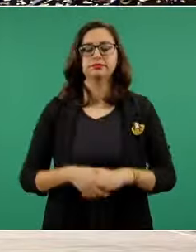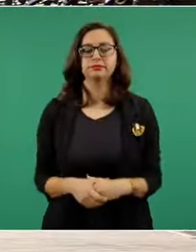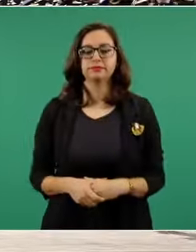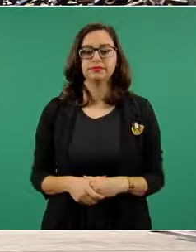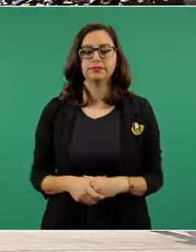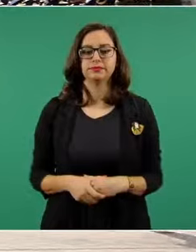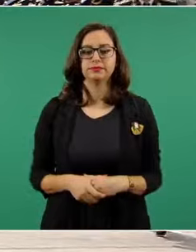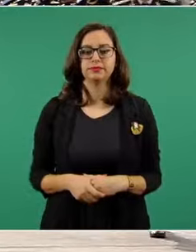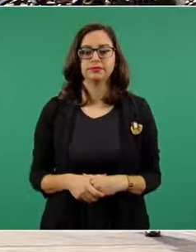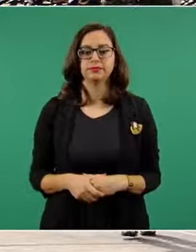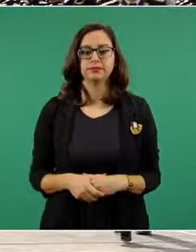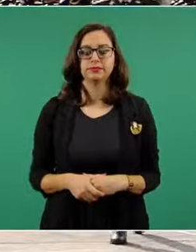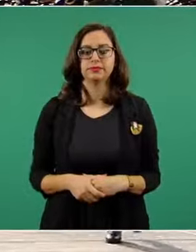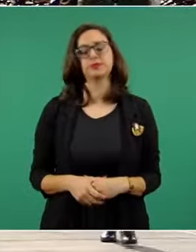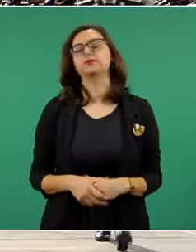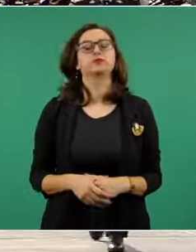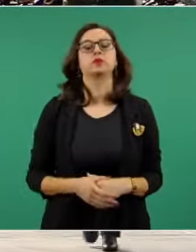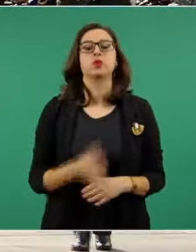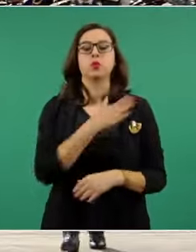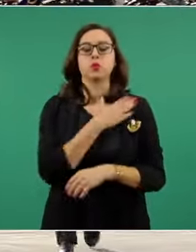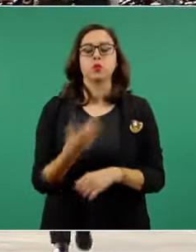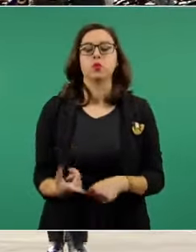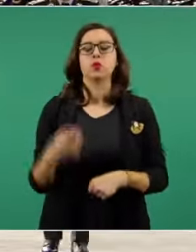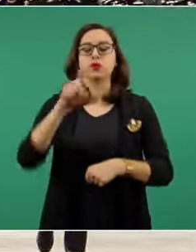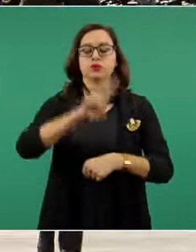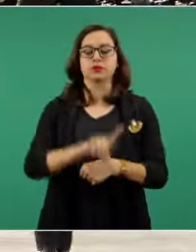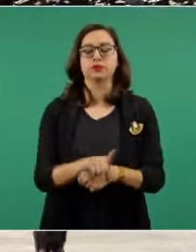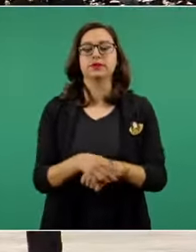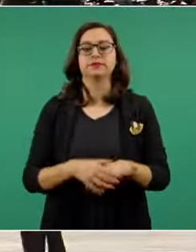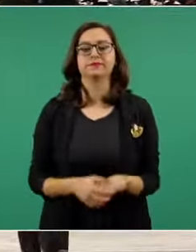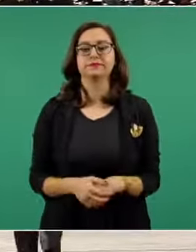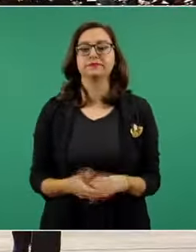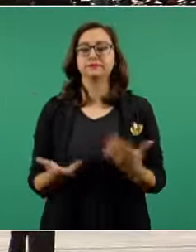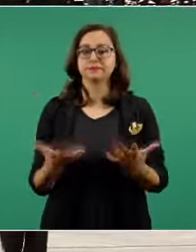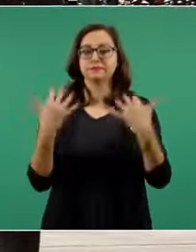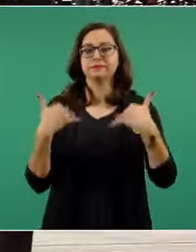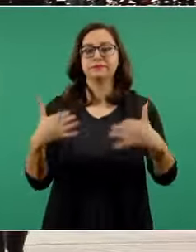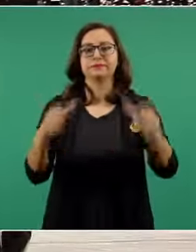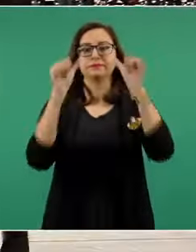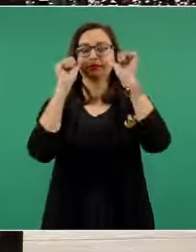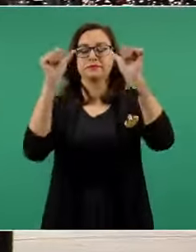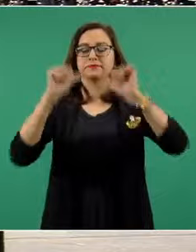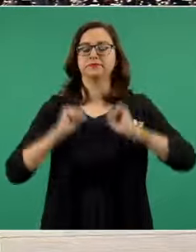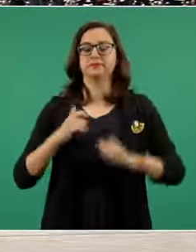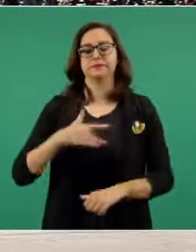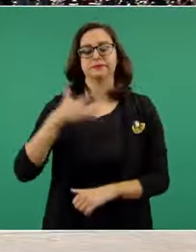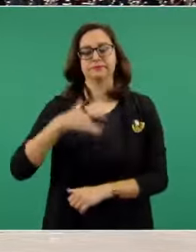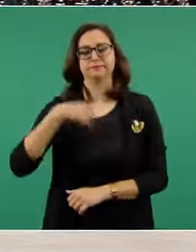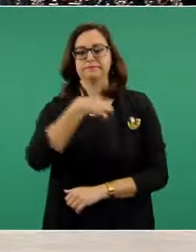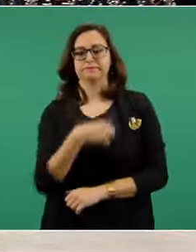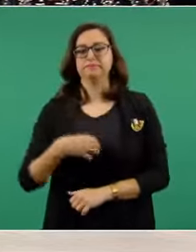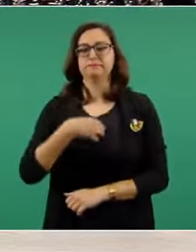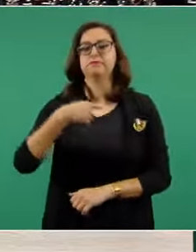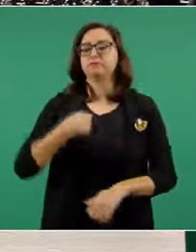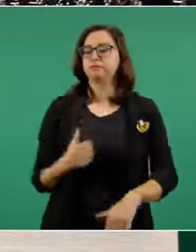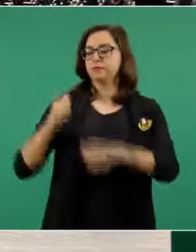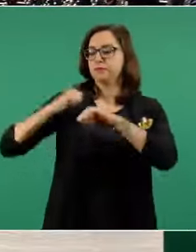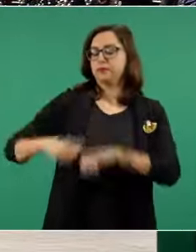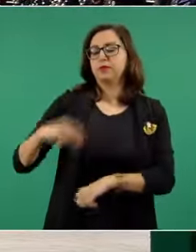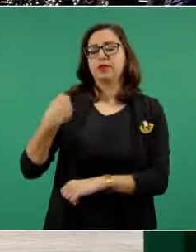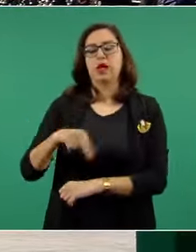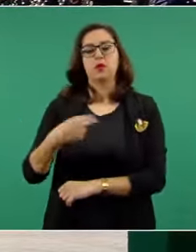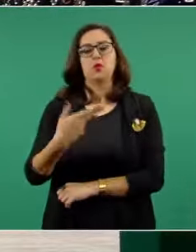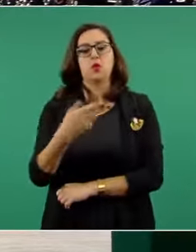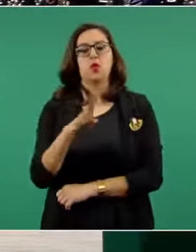Muy buenos días. Es un honor estar ante tan distinguido auditorio. Yo soy el coronel de la Fuerza Aérea Humberto